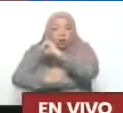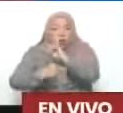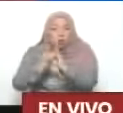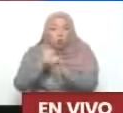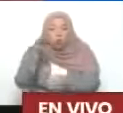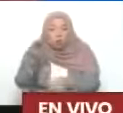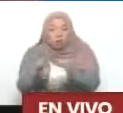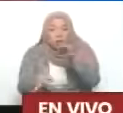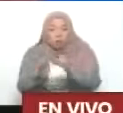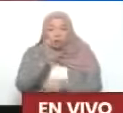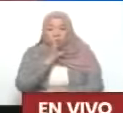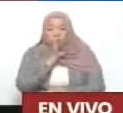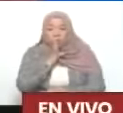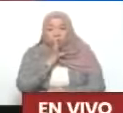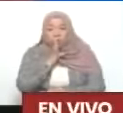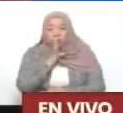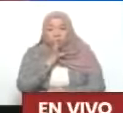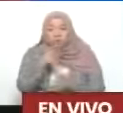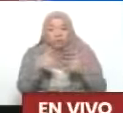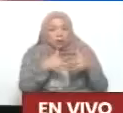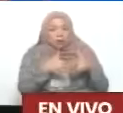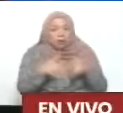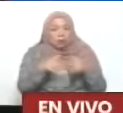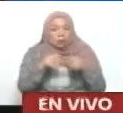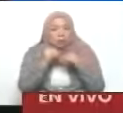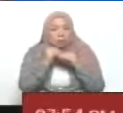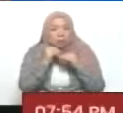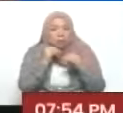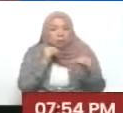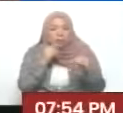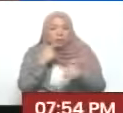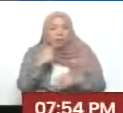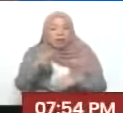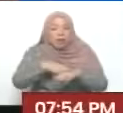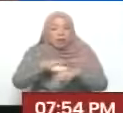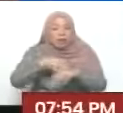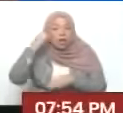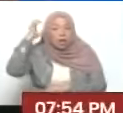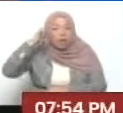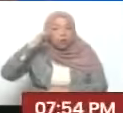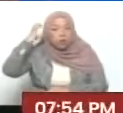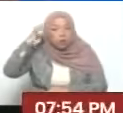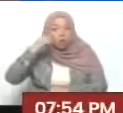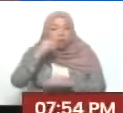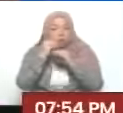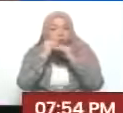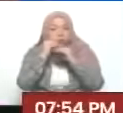Justicia. ¿Y qué dice Estados Unidos? ¿Y qué dice Europa? ¡Callan!